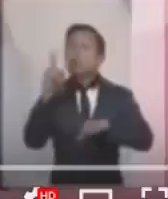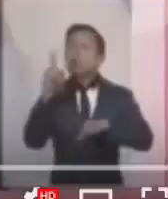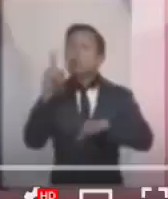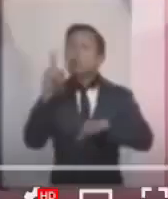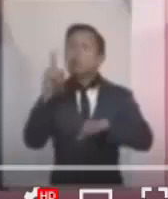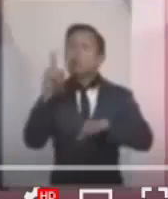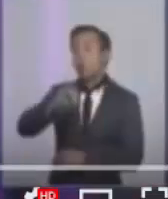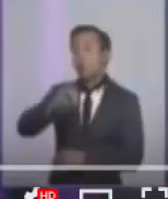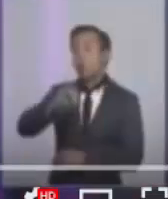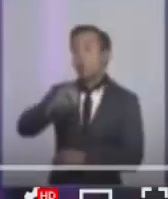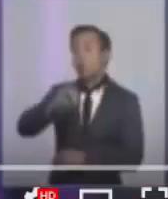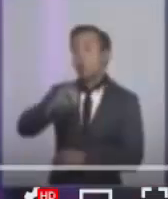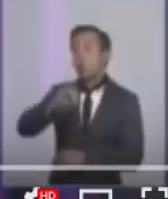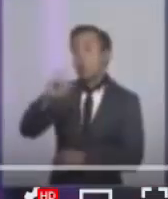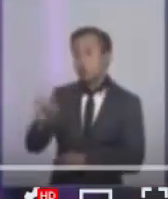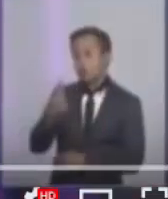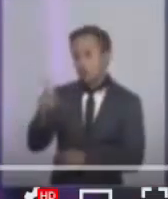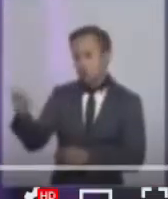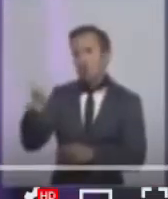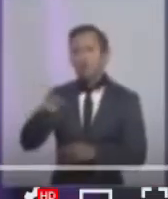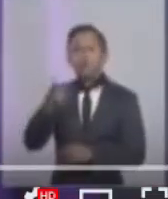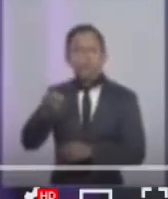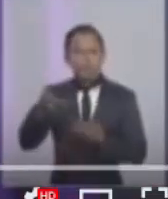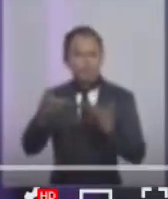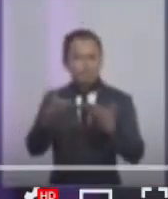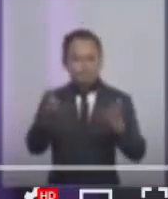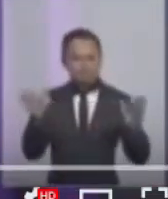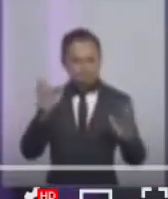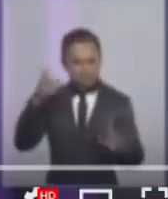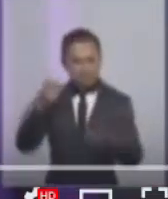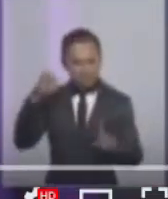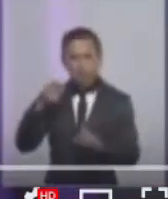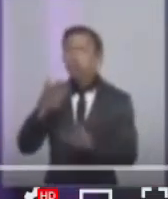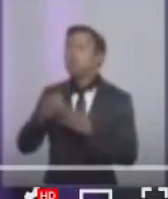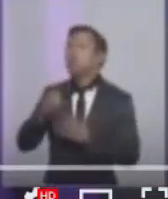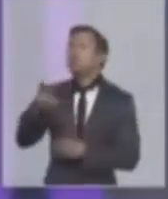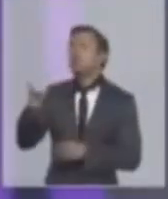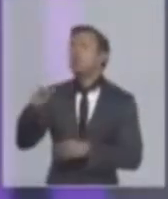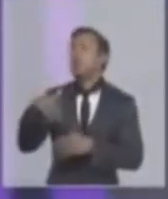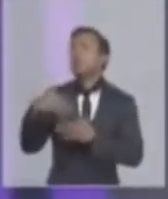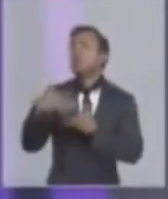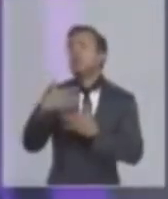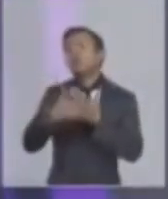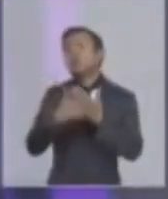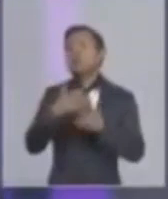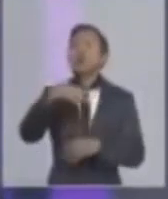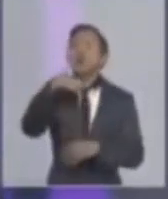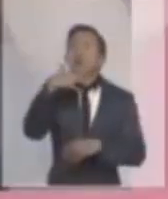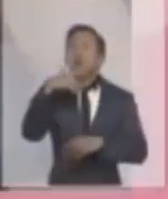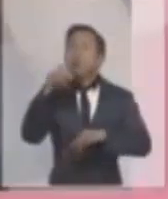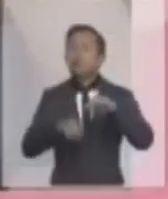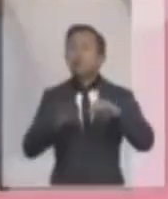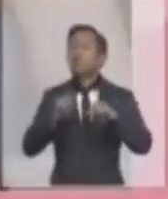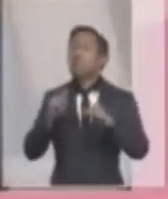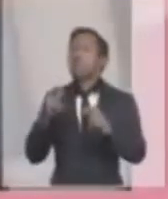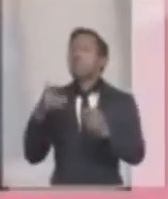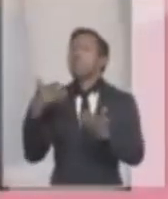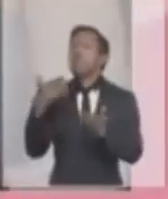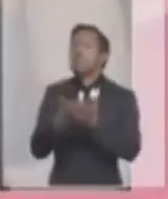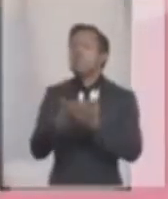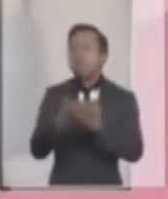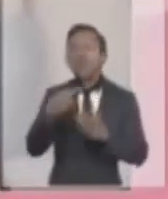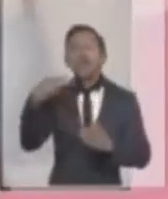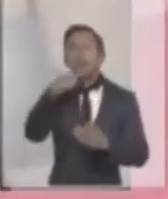Ok. Vale, vamos a repetir esta parte del principio. ¿Qué propone para combatir el robo de pups? El robo de pups. Que tenga un efecto concreto en el... Primero